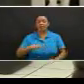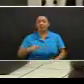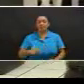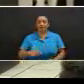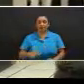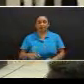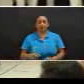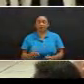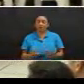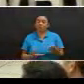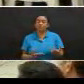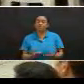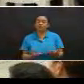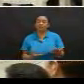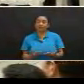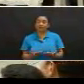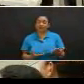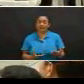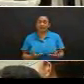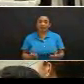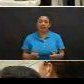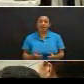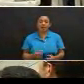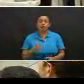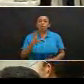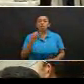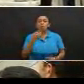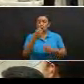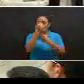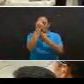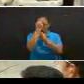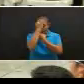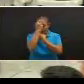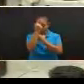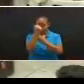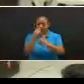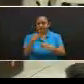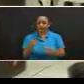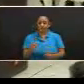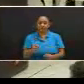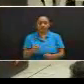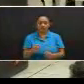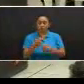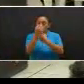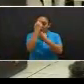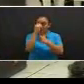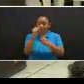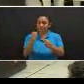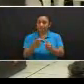condescendiente y no se va a poder sujetar bien con el del pastor. Porque como el pastor es el padre espiritual,